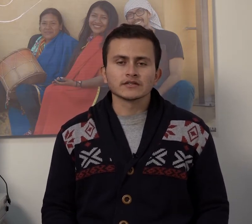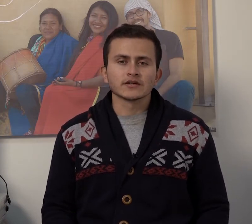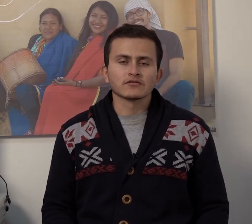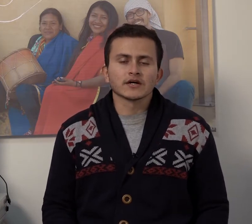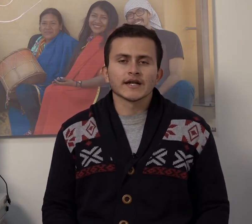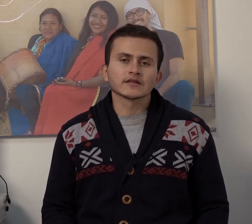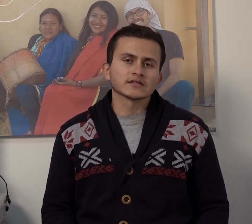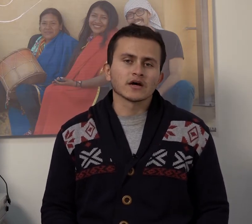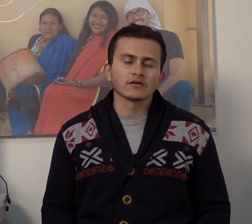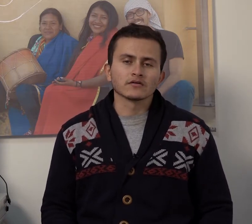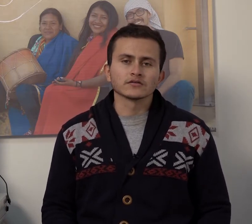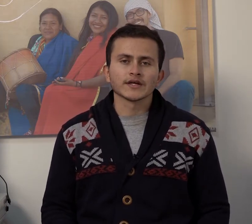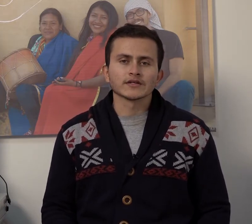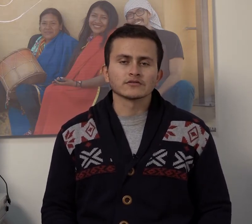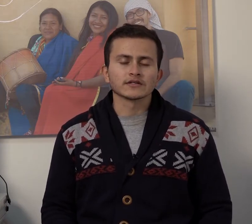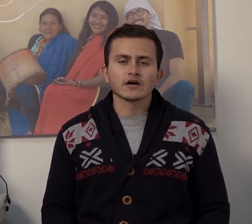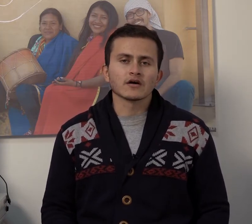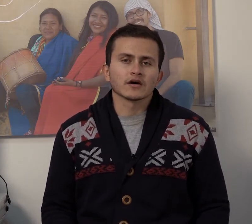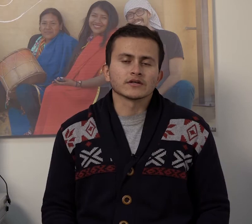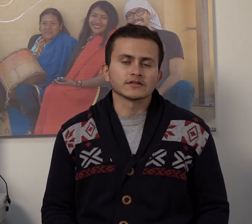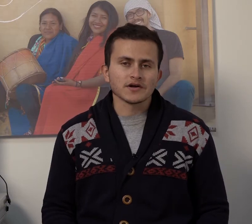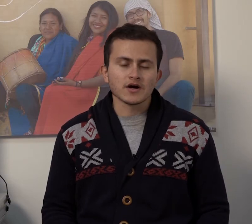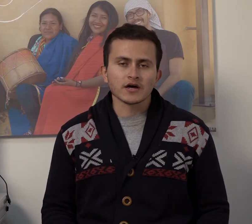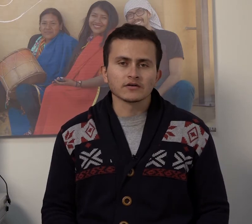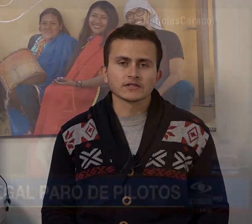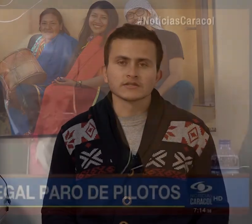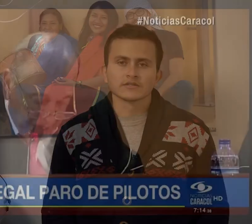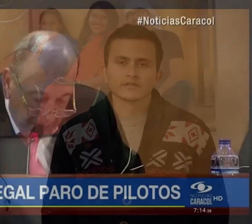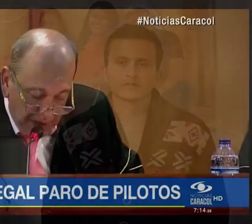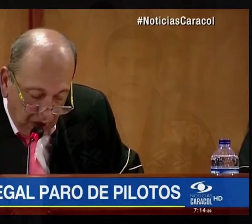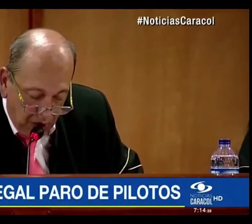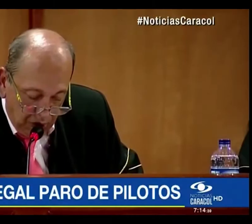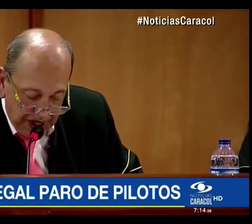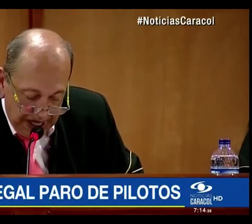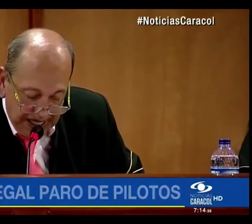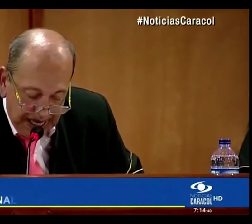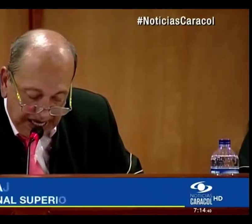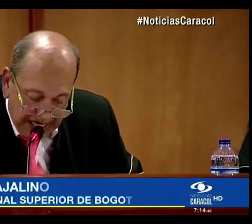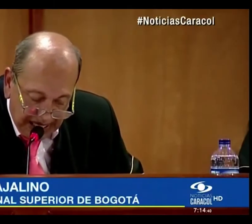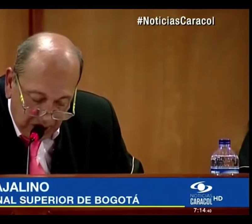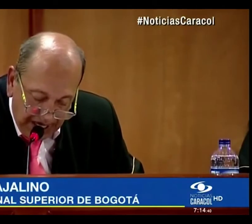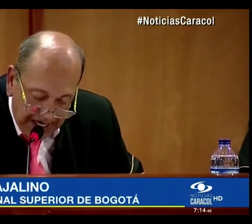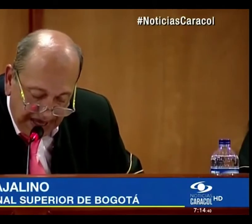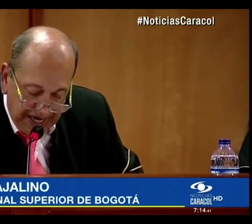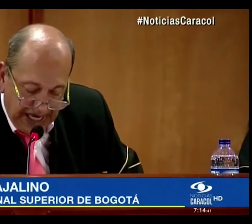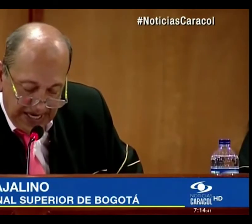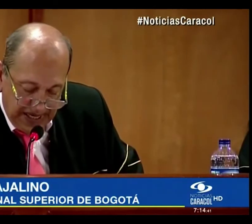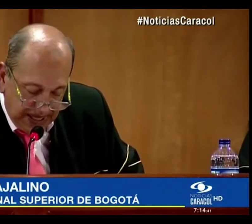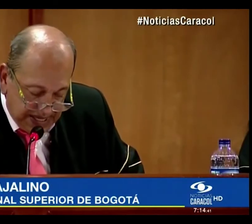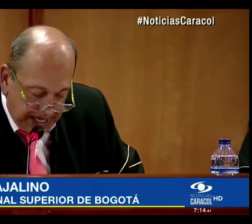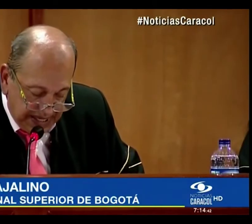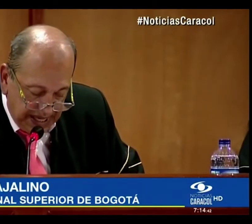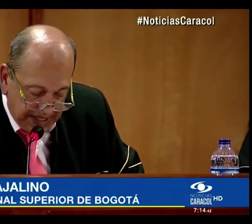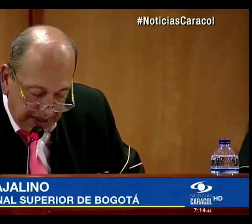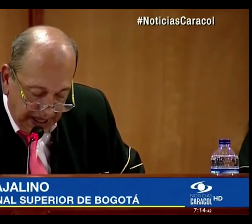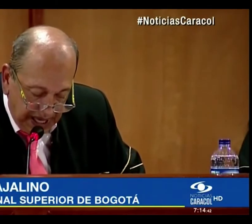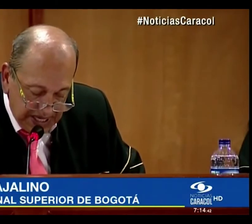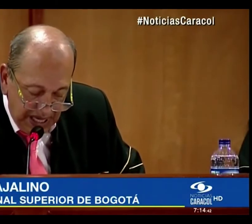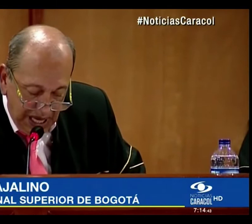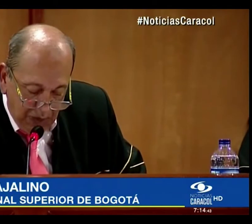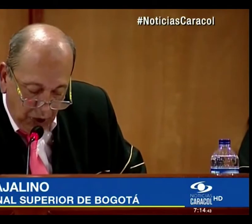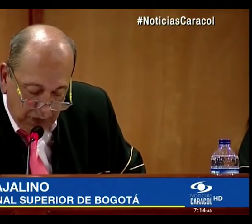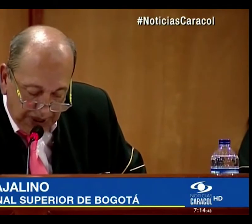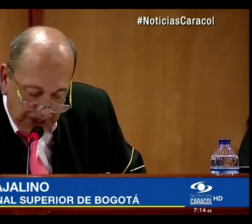de que exista no ha garantizado los derechos de trabajadores y trabajadoras. Lo que primero ocurre es la declaratoria de legalidad del cese